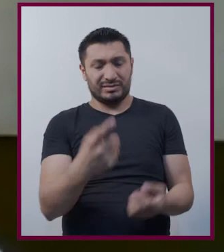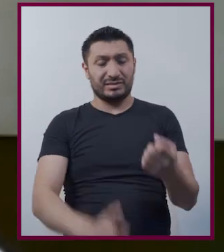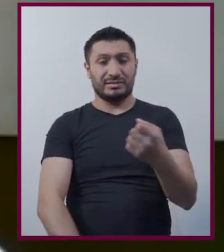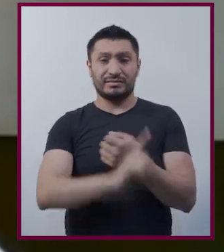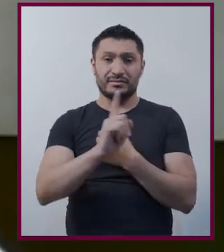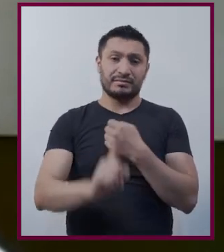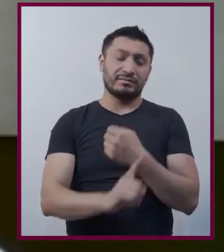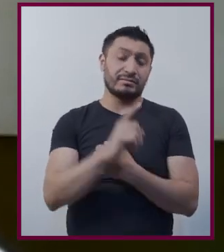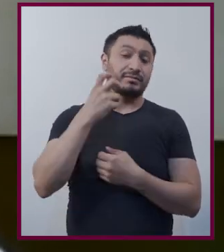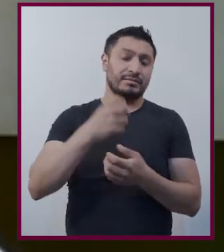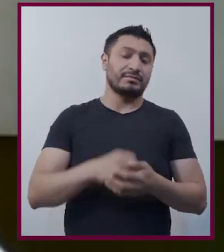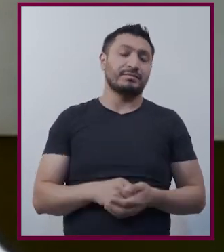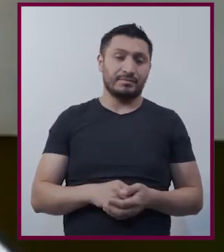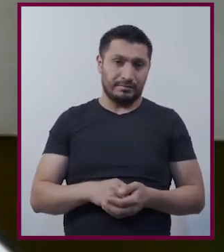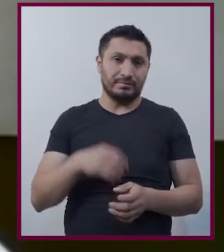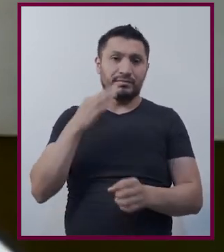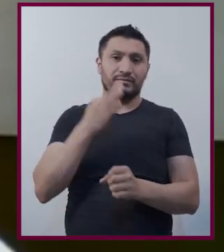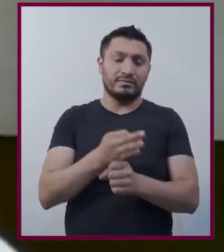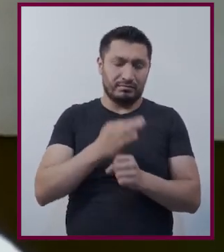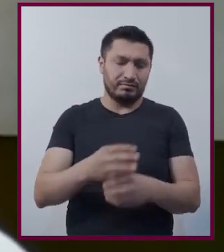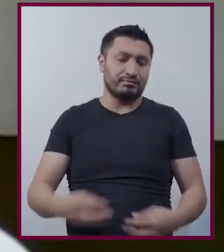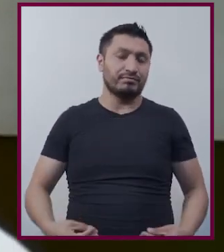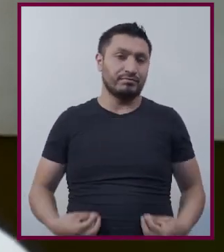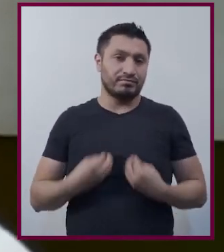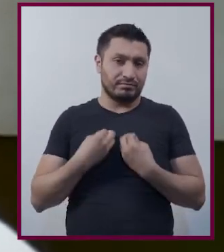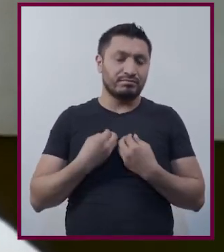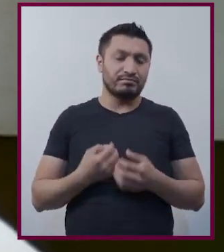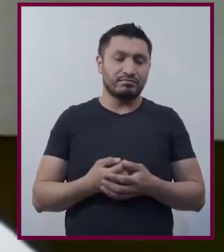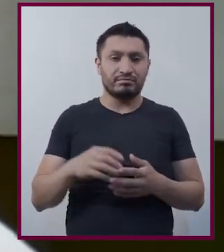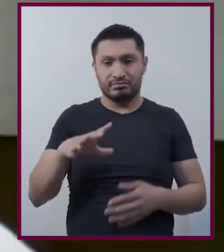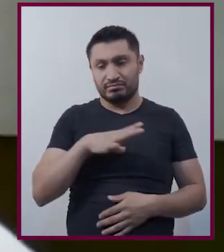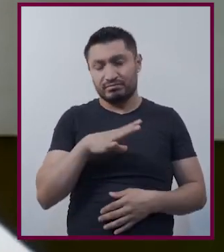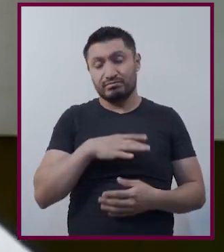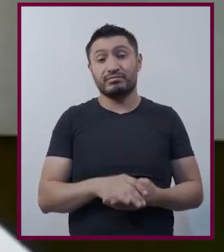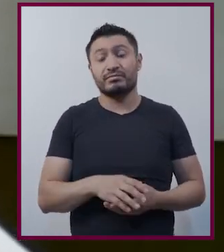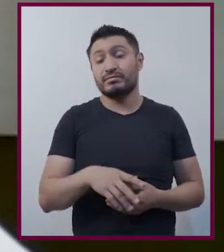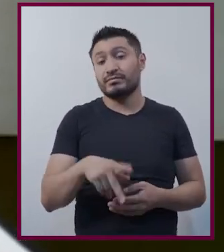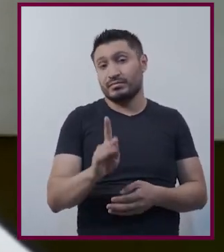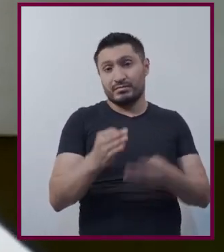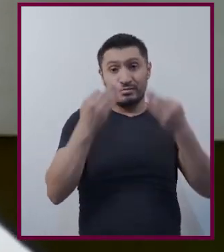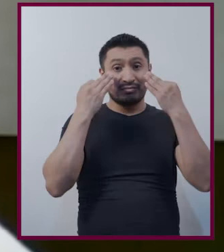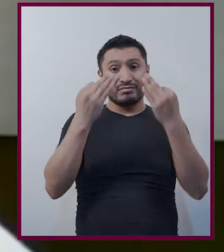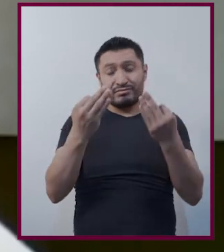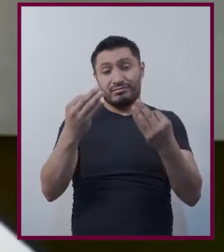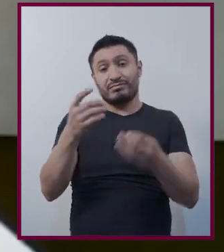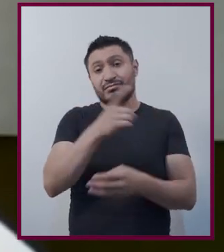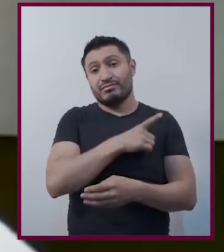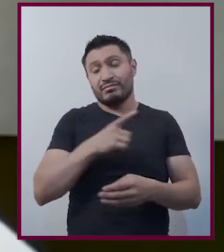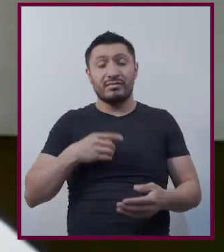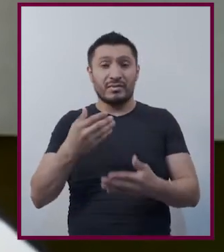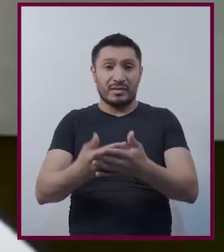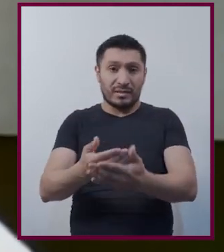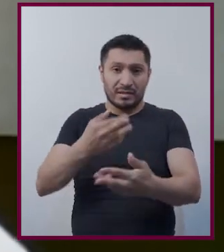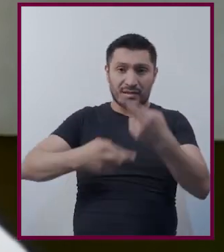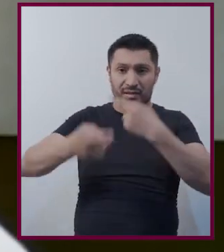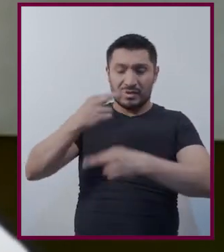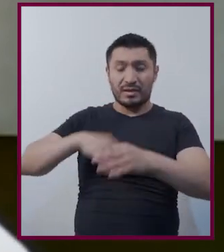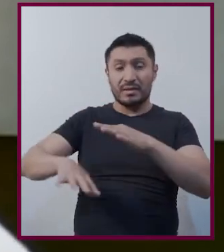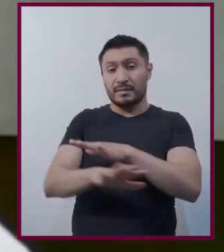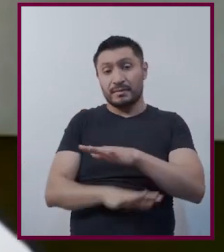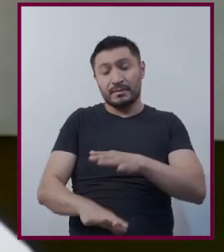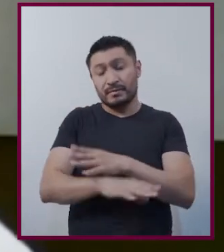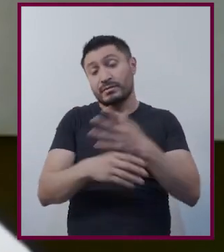de esta crisis que estamos viviendo. Entonces, evidentemente, tenemos que volver a lo más básico,